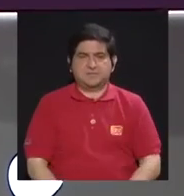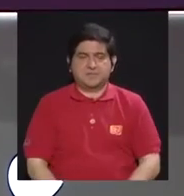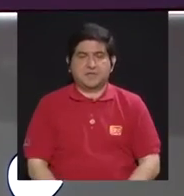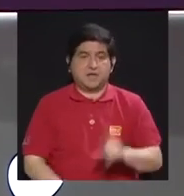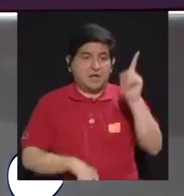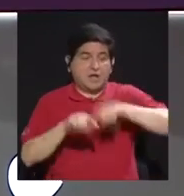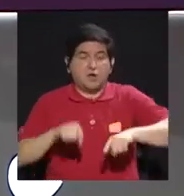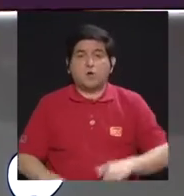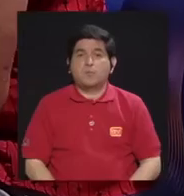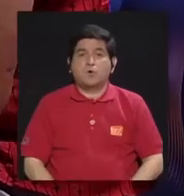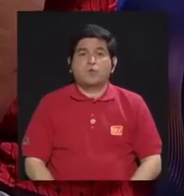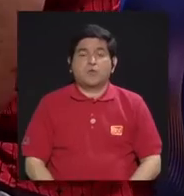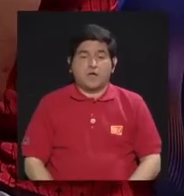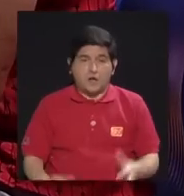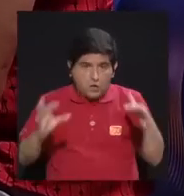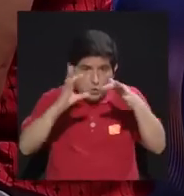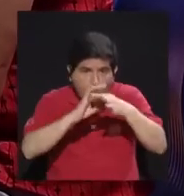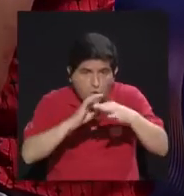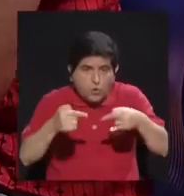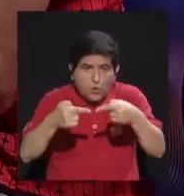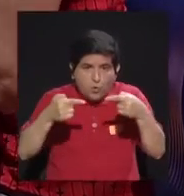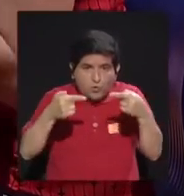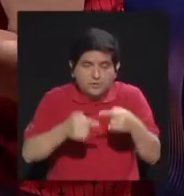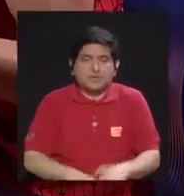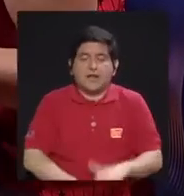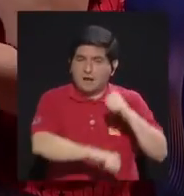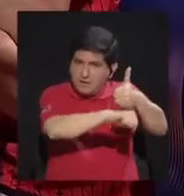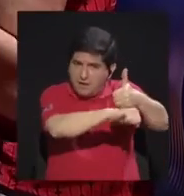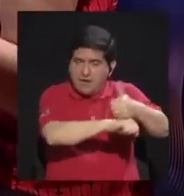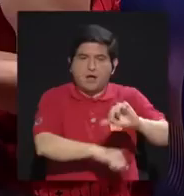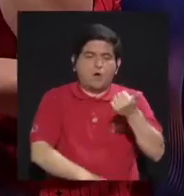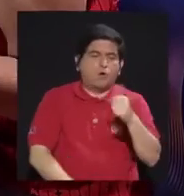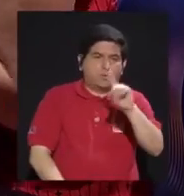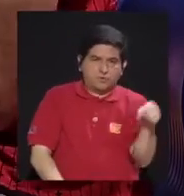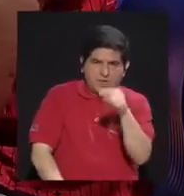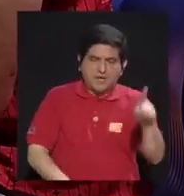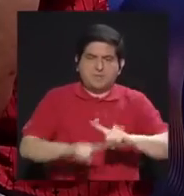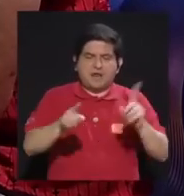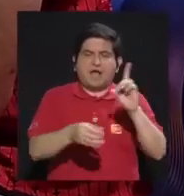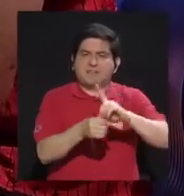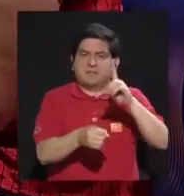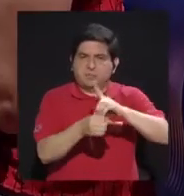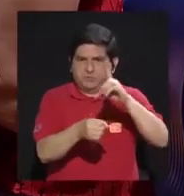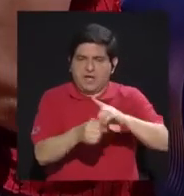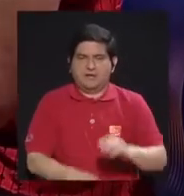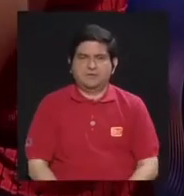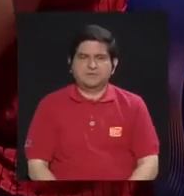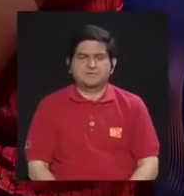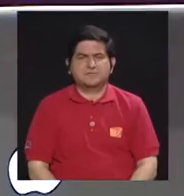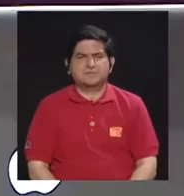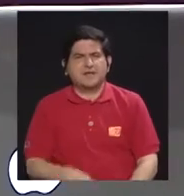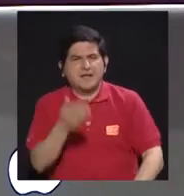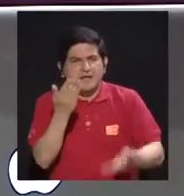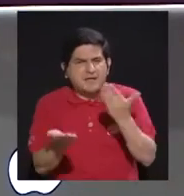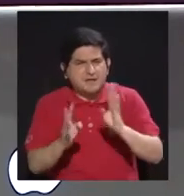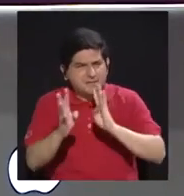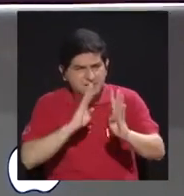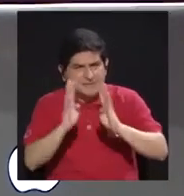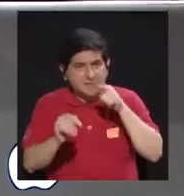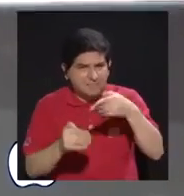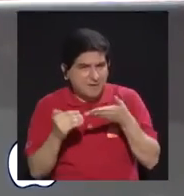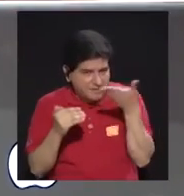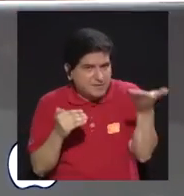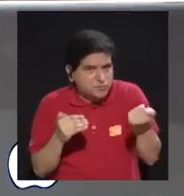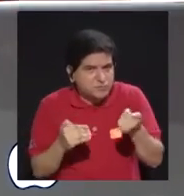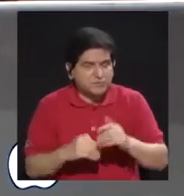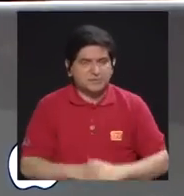hacer la coalición de oposición, la eliminación de varios diputados, ¿verdad? Toda una serie, tal vez si podemos hablar un poco de esas